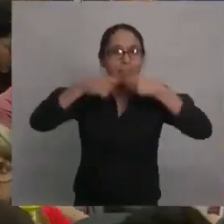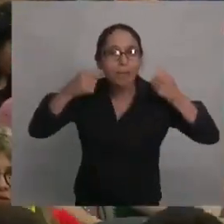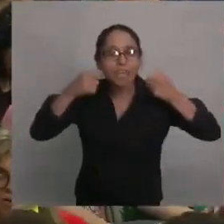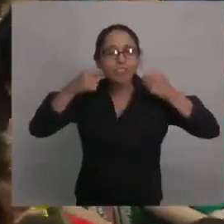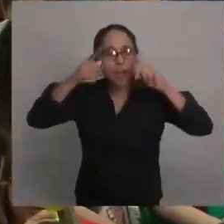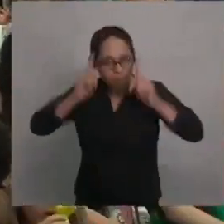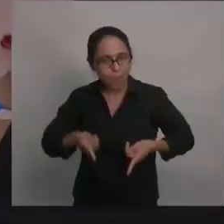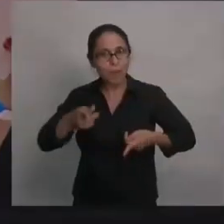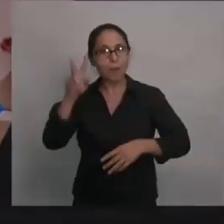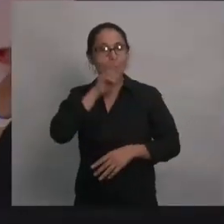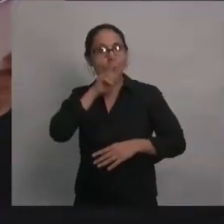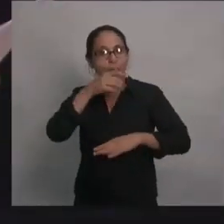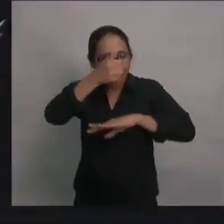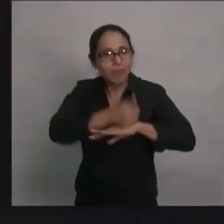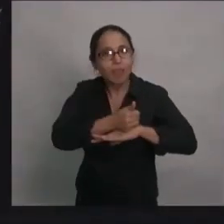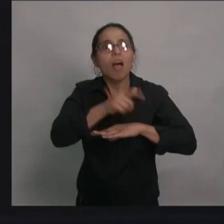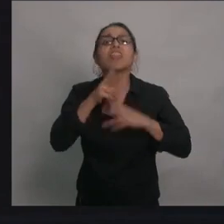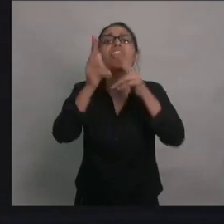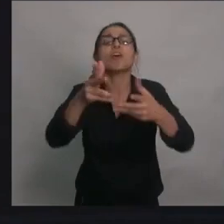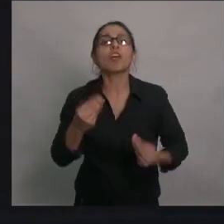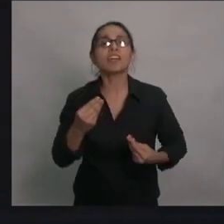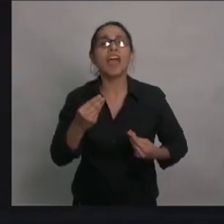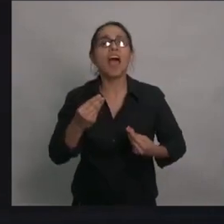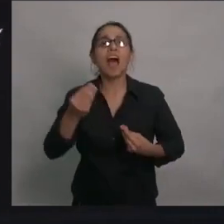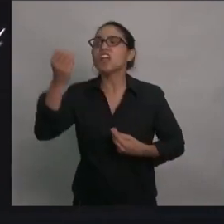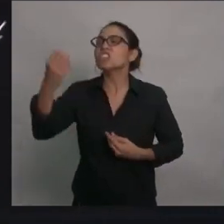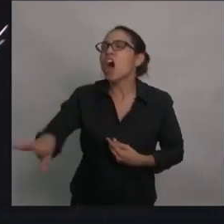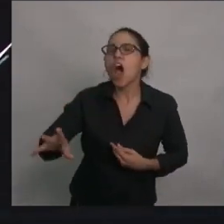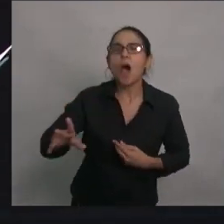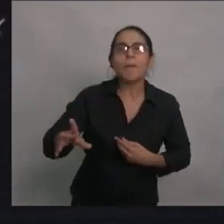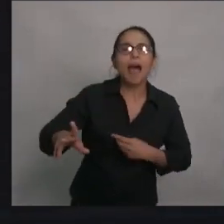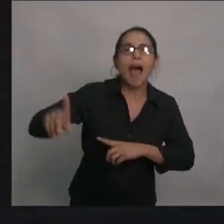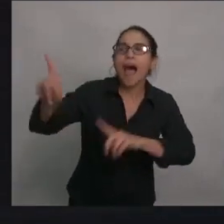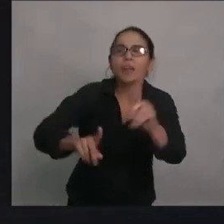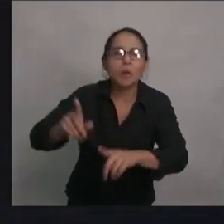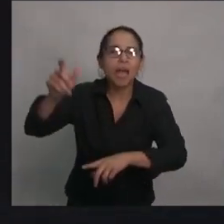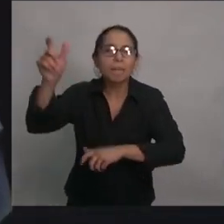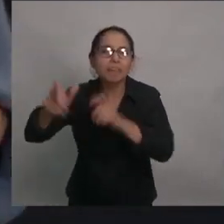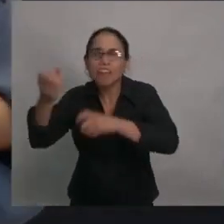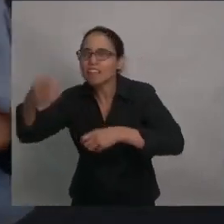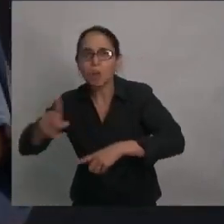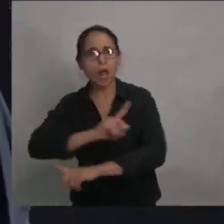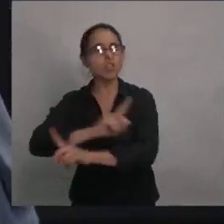frente a centenares de miles de manifestantes, dijo: no sobra nadie, no sobra nadie.